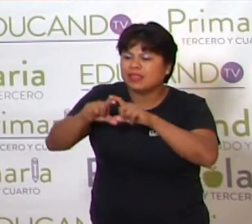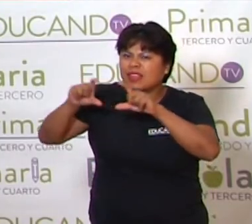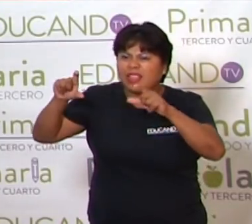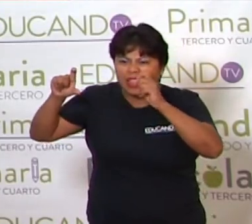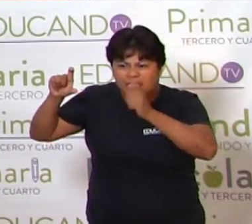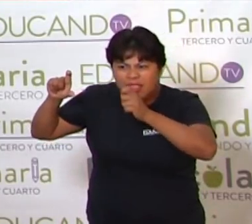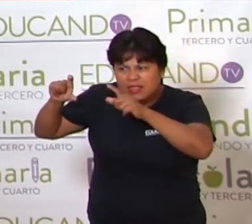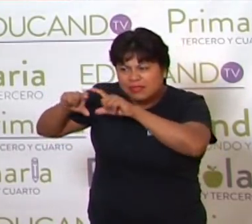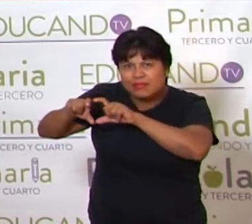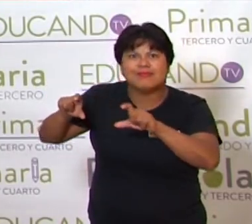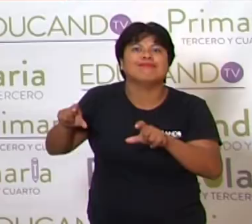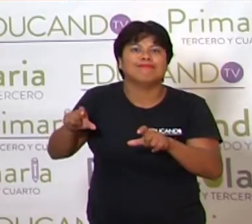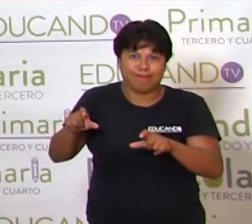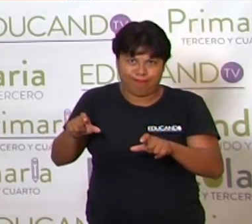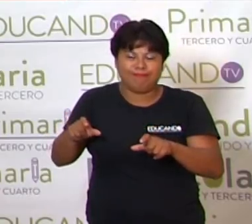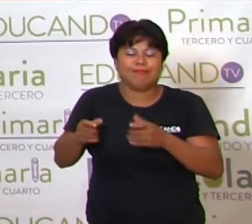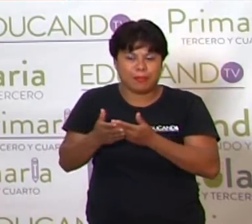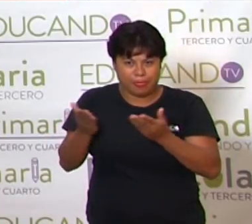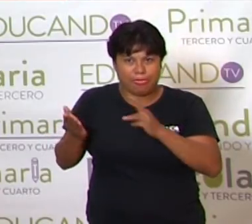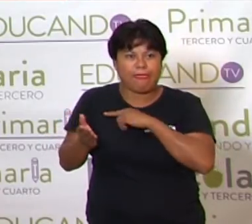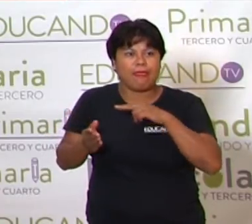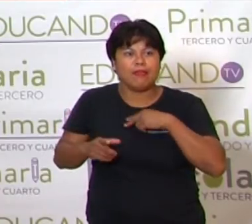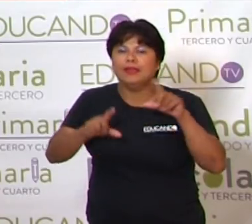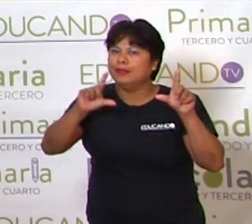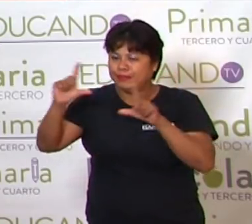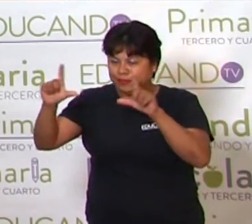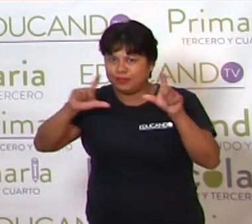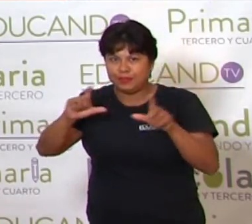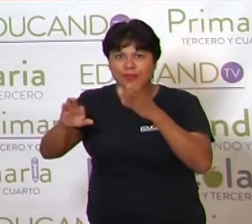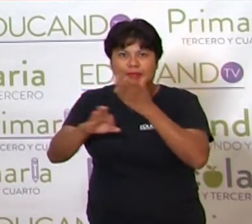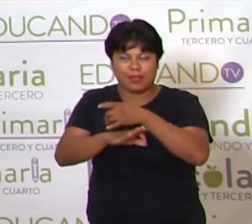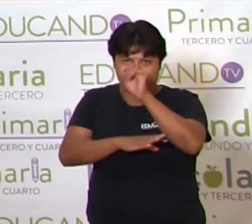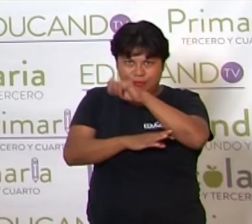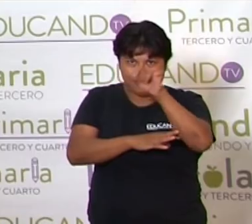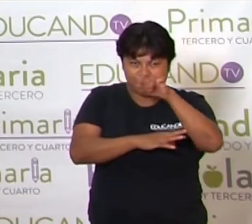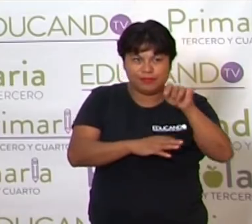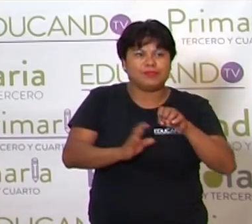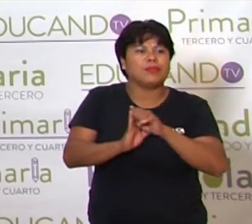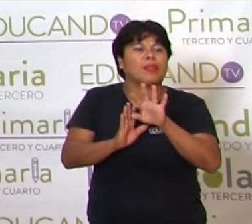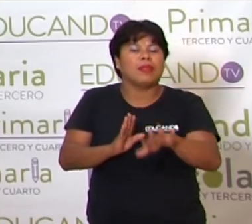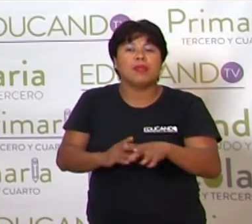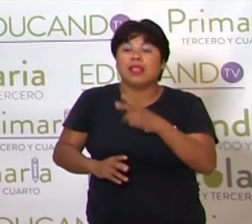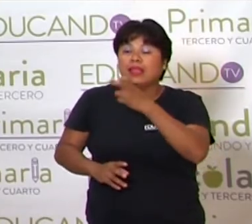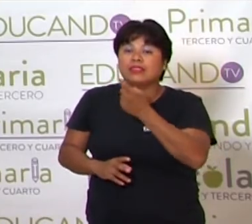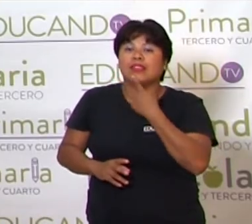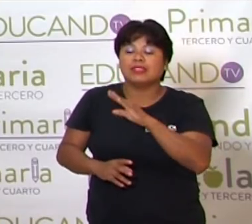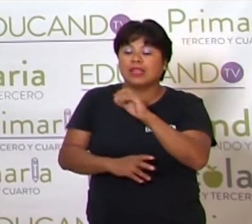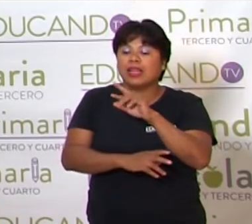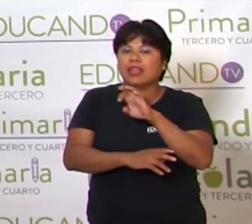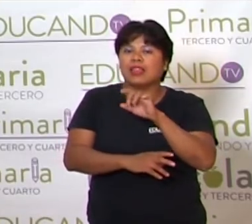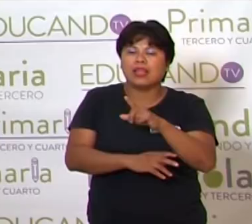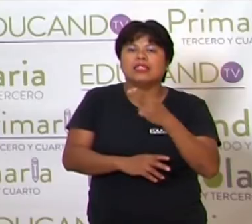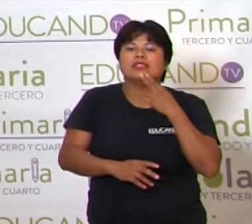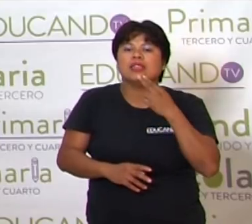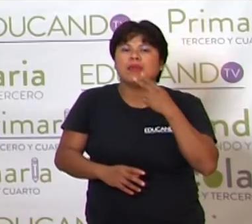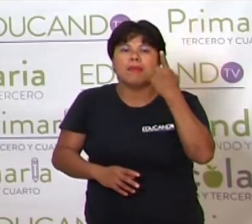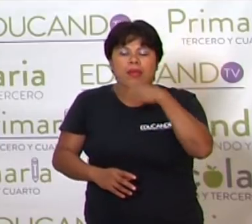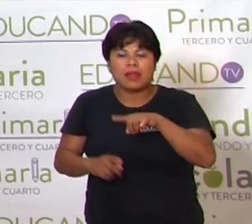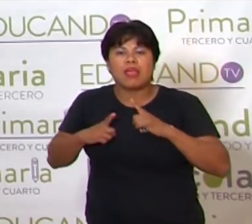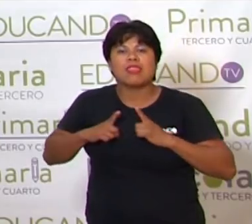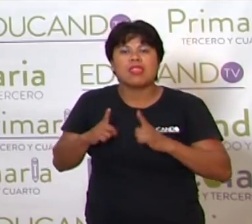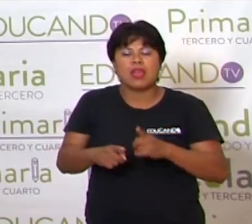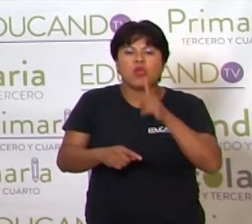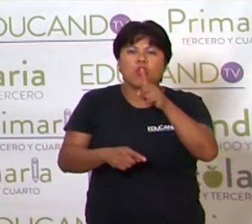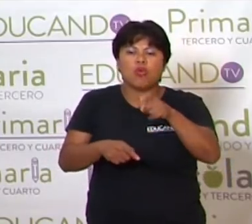imagen, ¿verdad? Ahorita vamos a ir colocándolos en el pizarrón. Por ejemplo, dice aquí cartel, sirve para dar